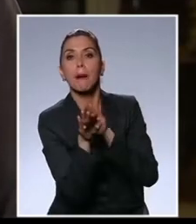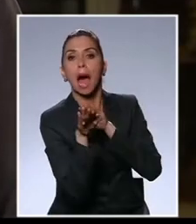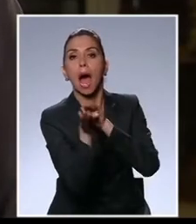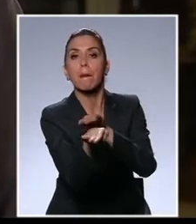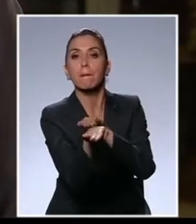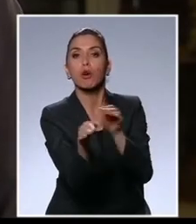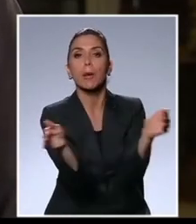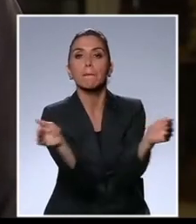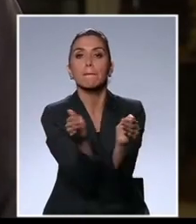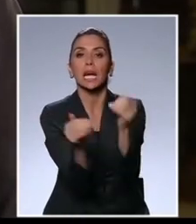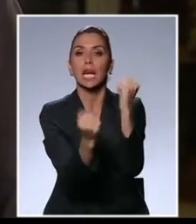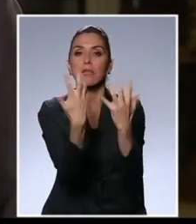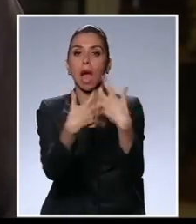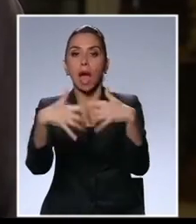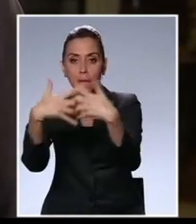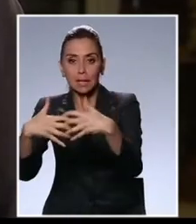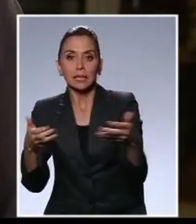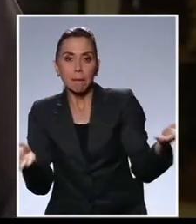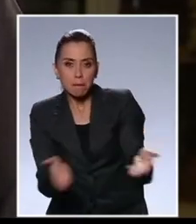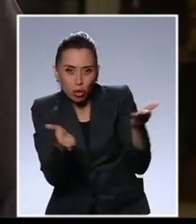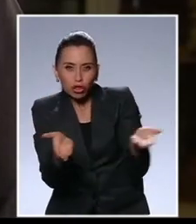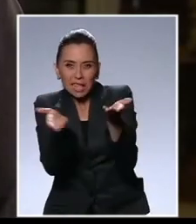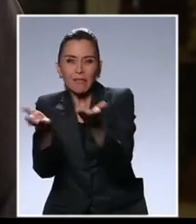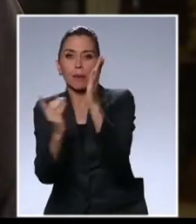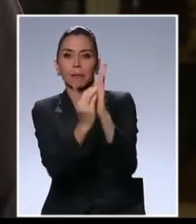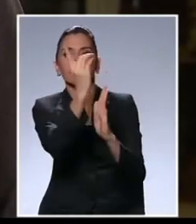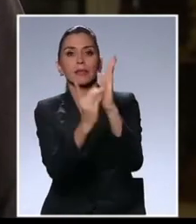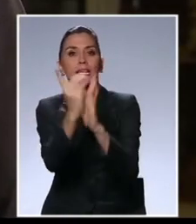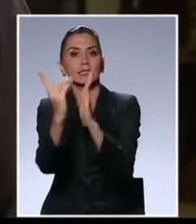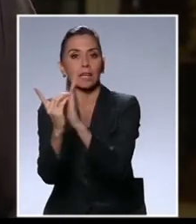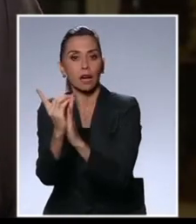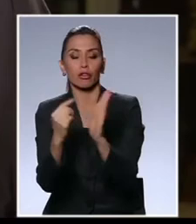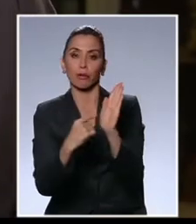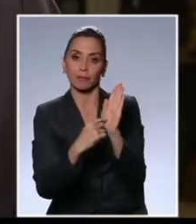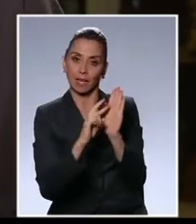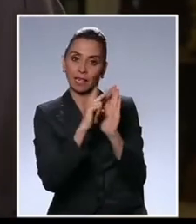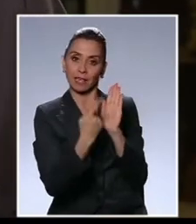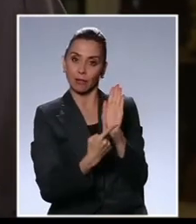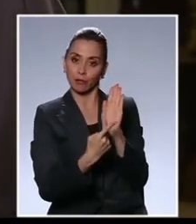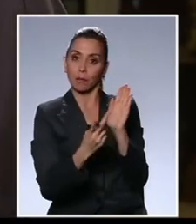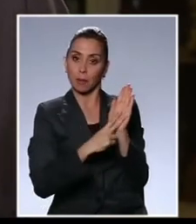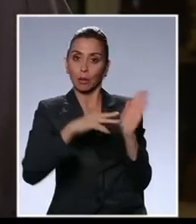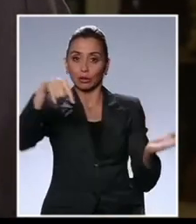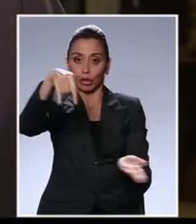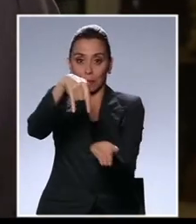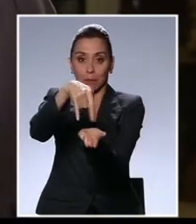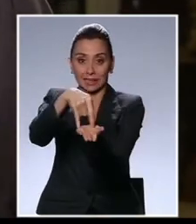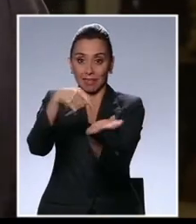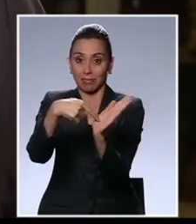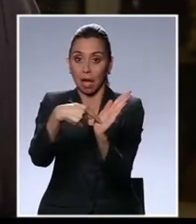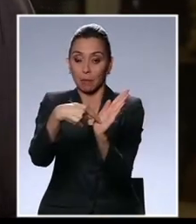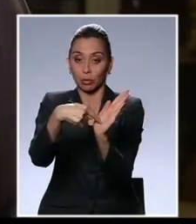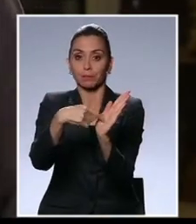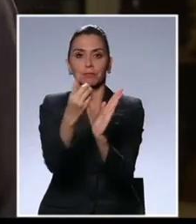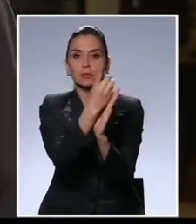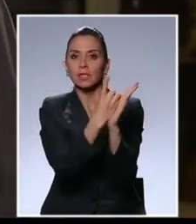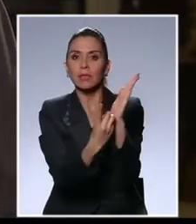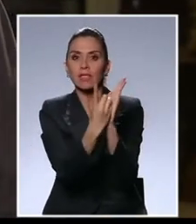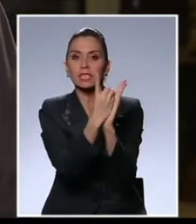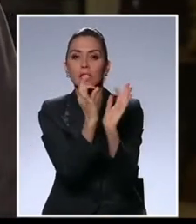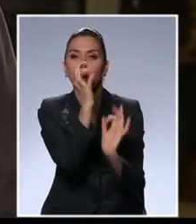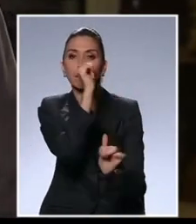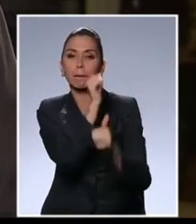las pequeñas empresas e incentiva su desarrollo la reforma tributaria que estamos presentando ha sido diseñada con